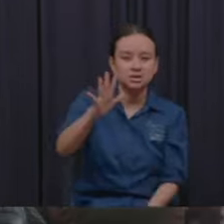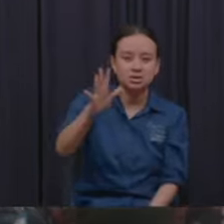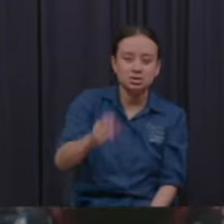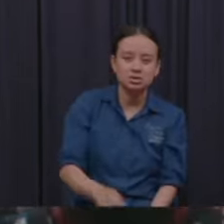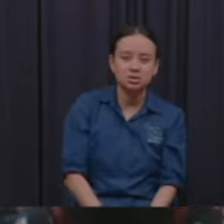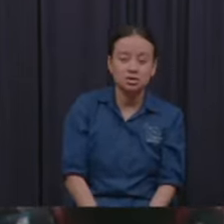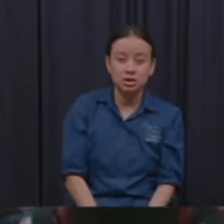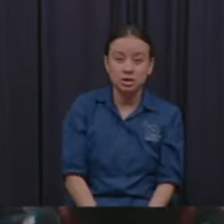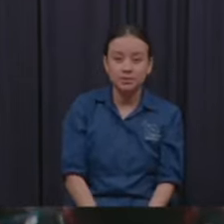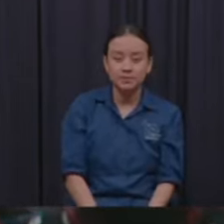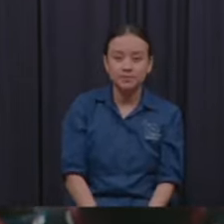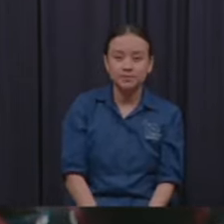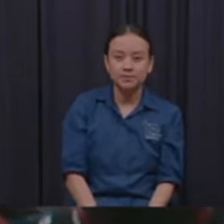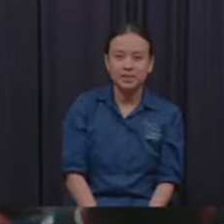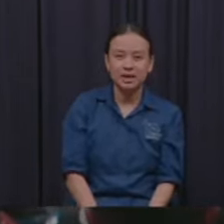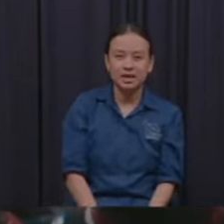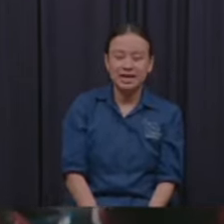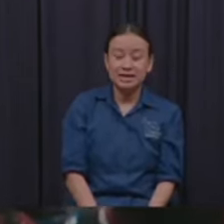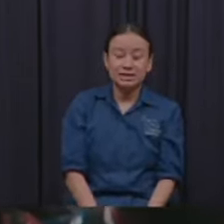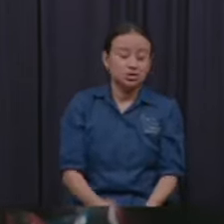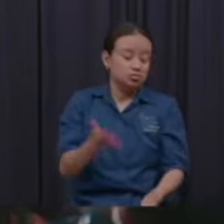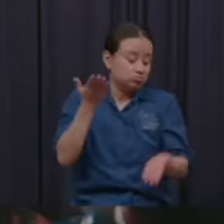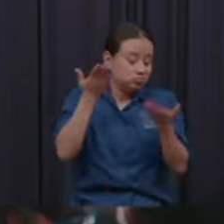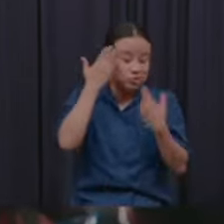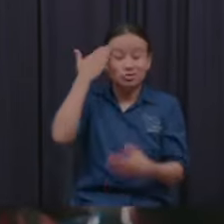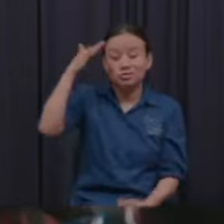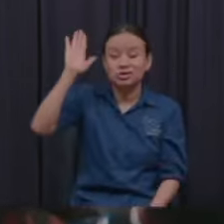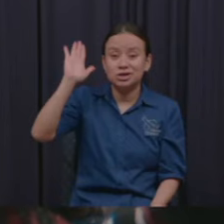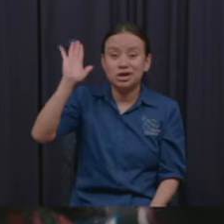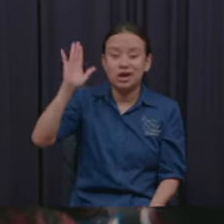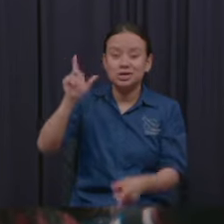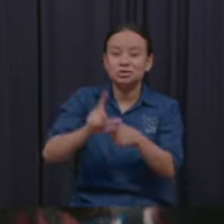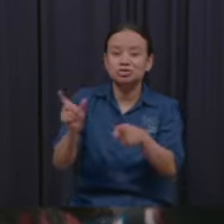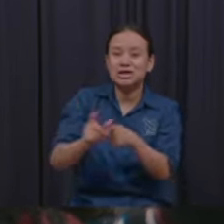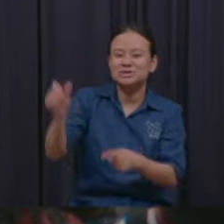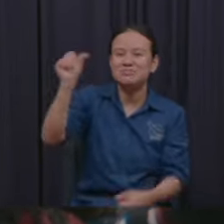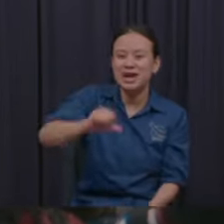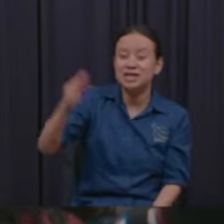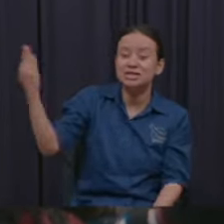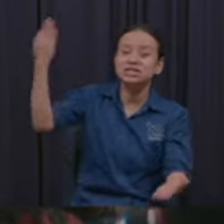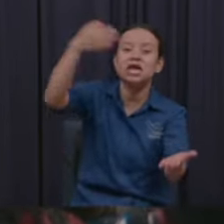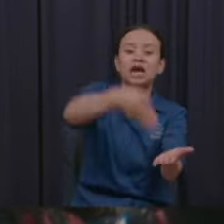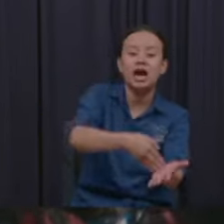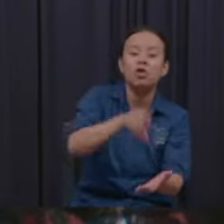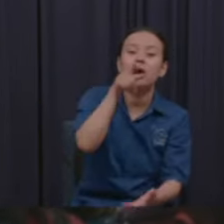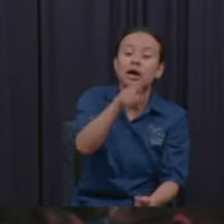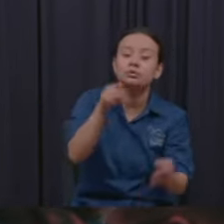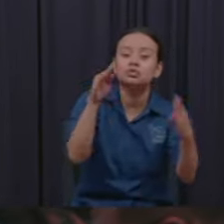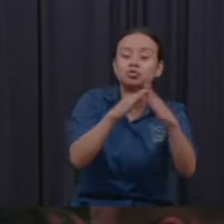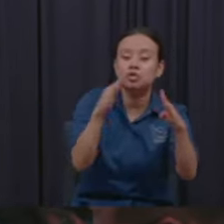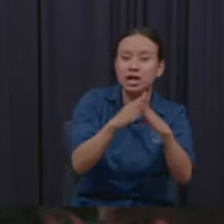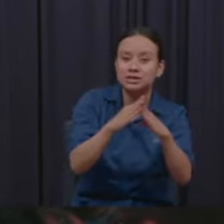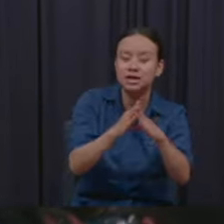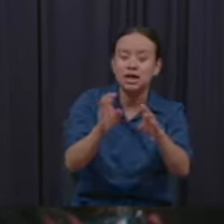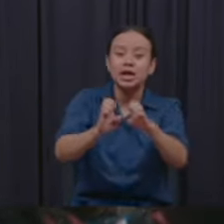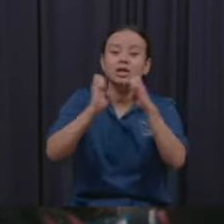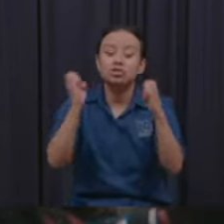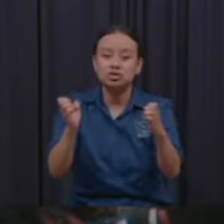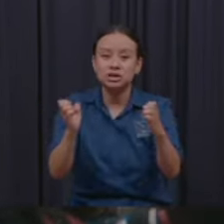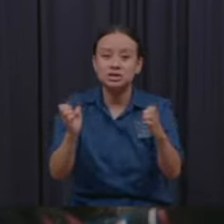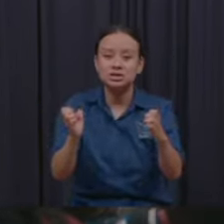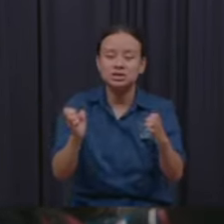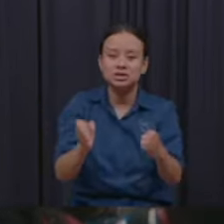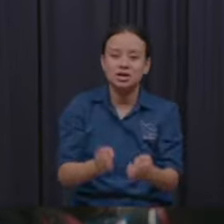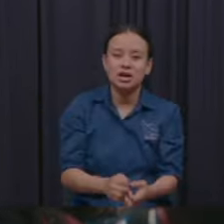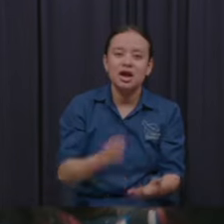contaminación sodomita llegó a tu casa, que tiene que ver con perversión en cualquier área, el consejo de Dios es el siguiente: